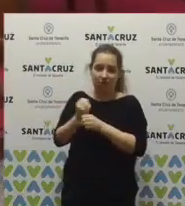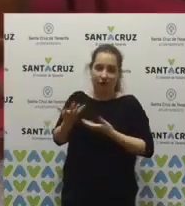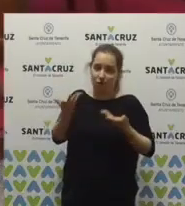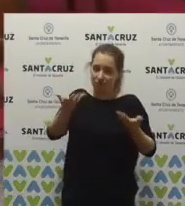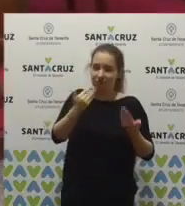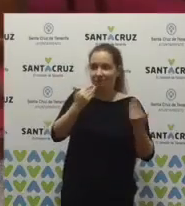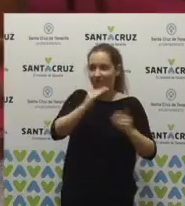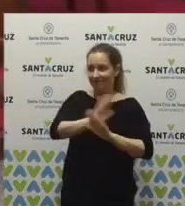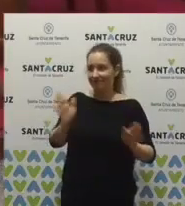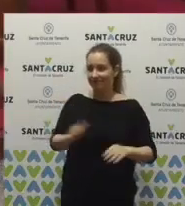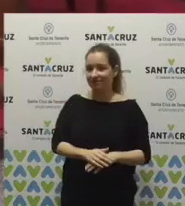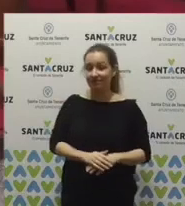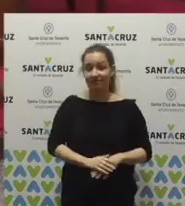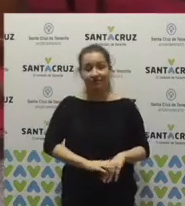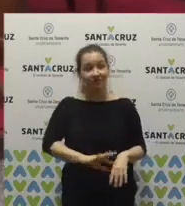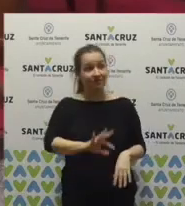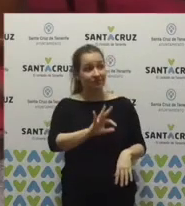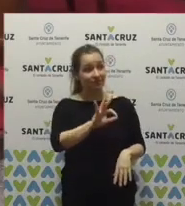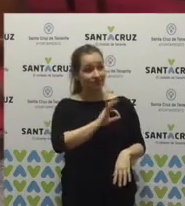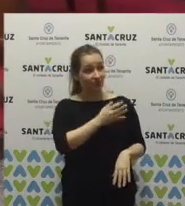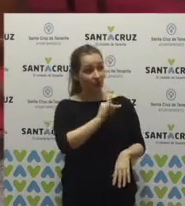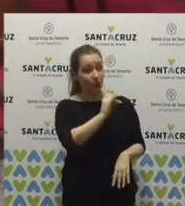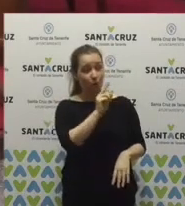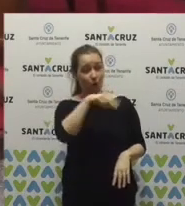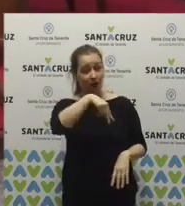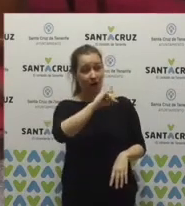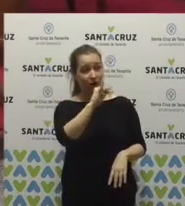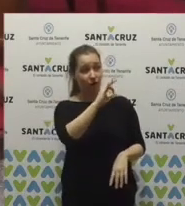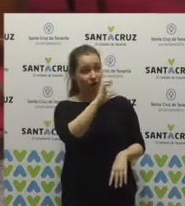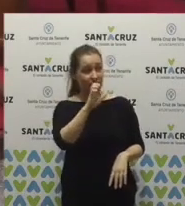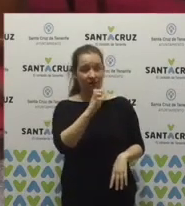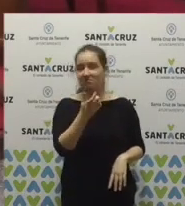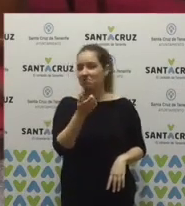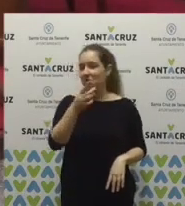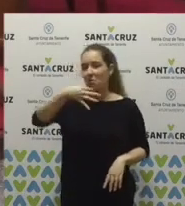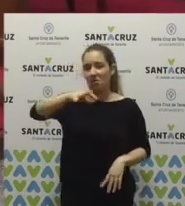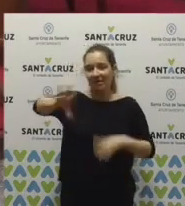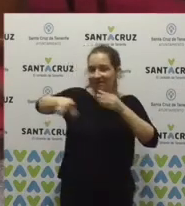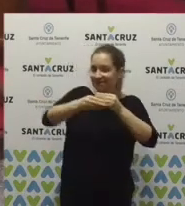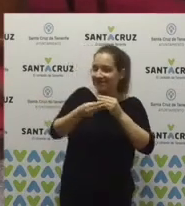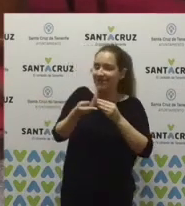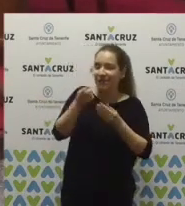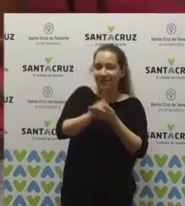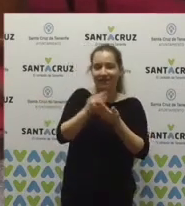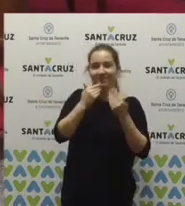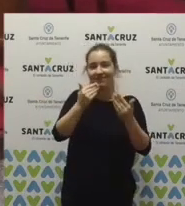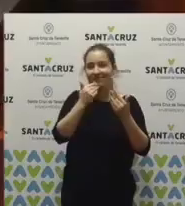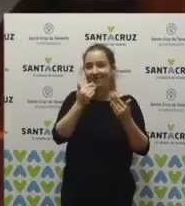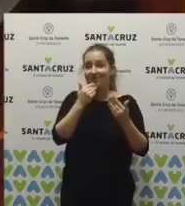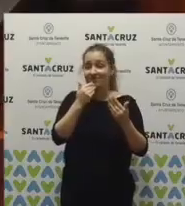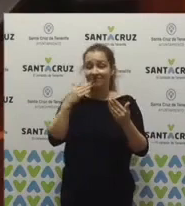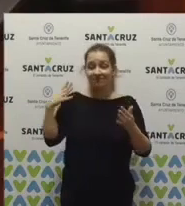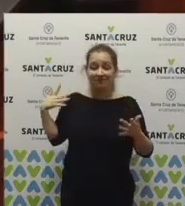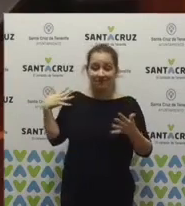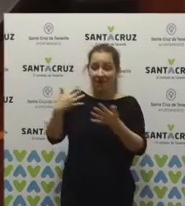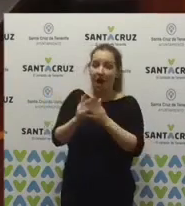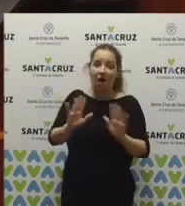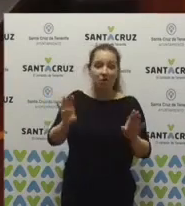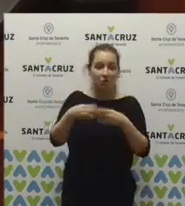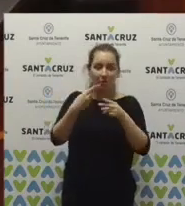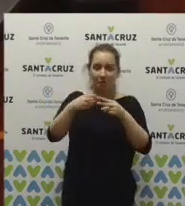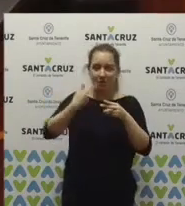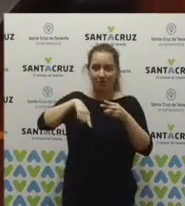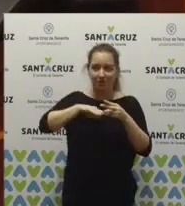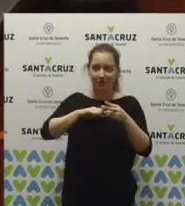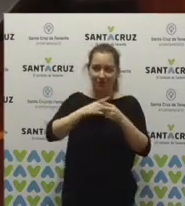como cosa si solamente para sumarnos al agradecimiento por los servicios prestados aunque sea de otro grupo político yo creo que